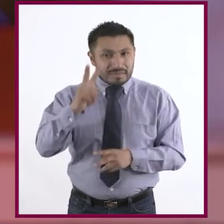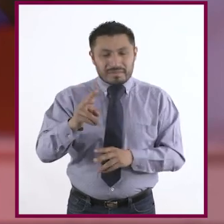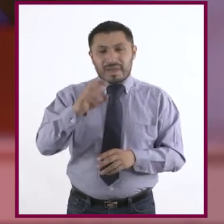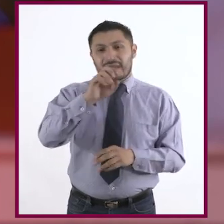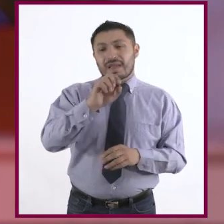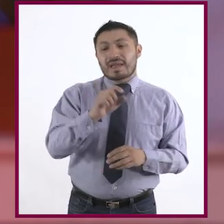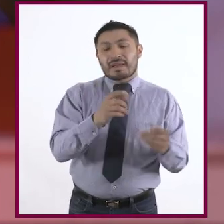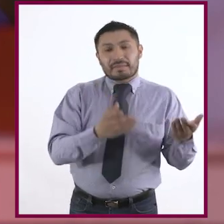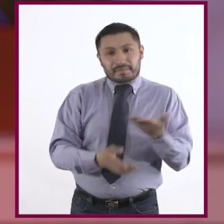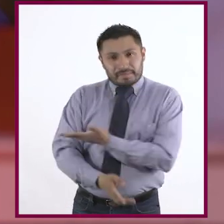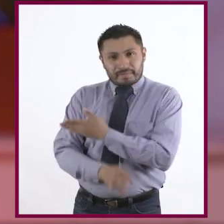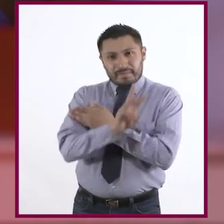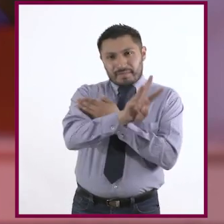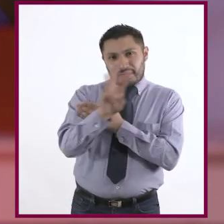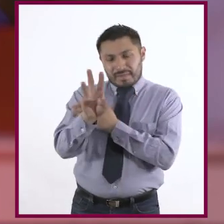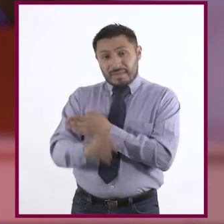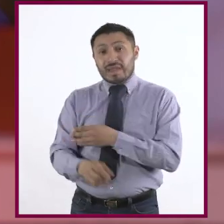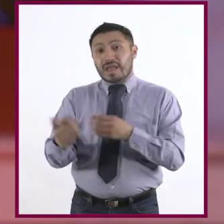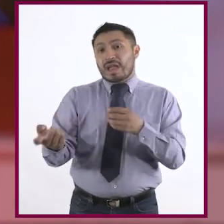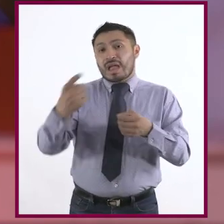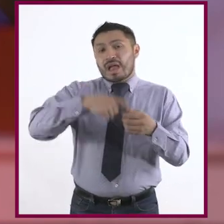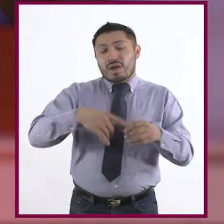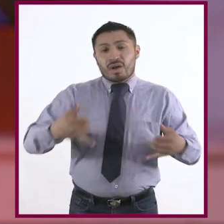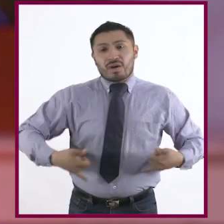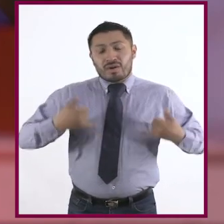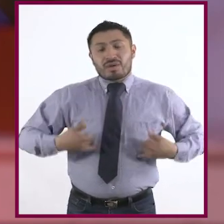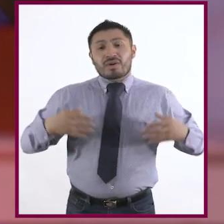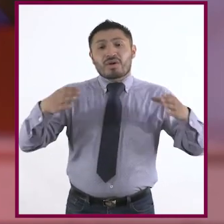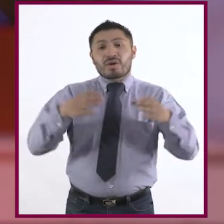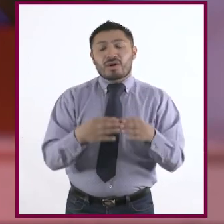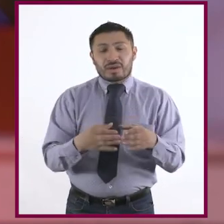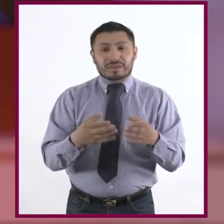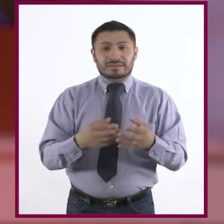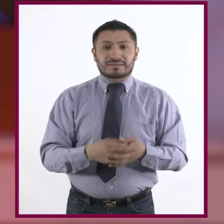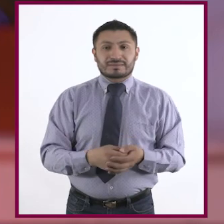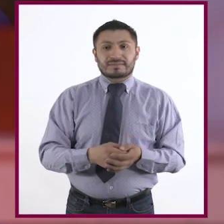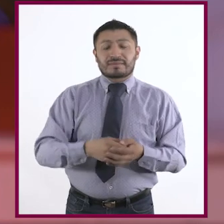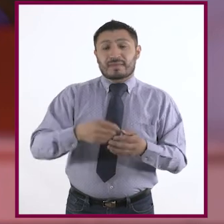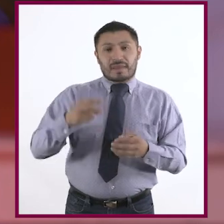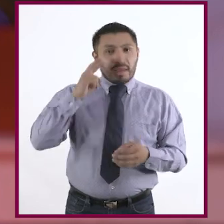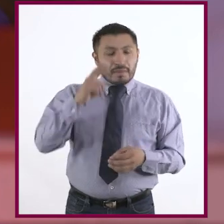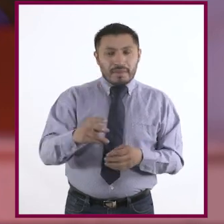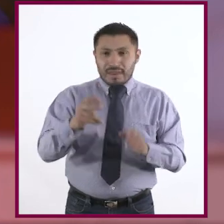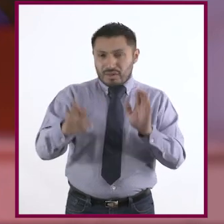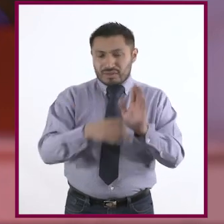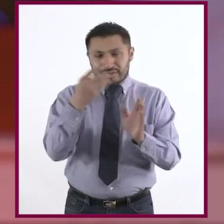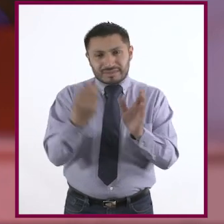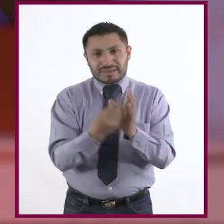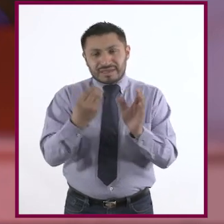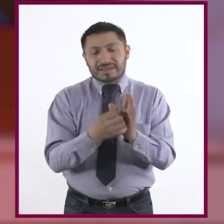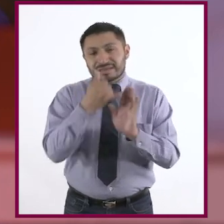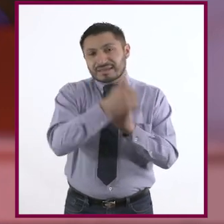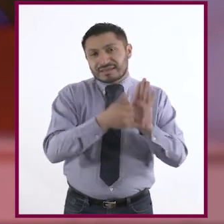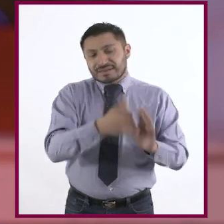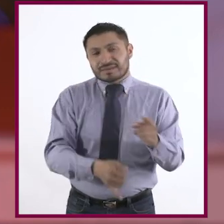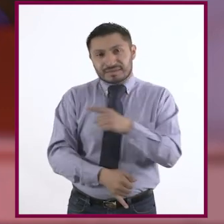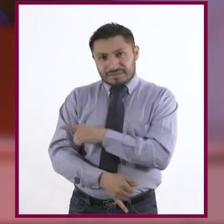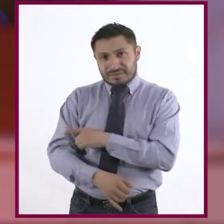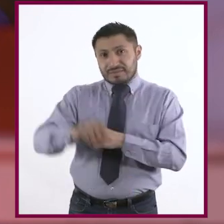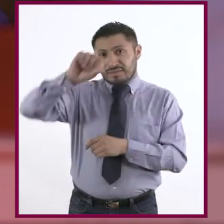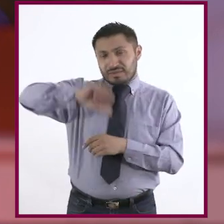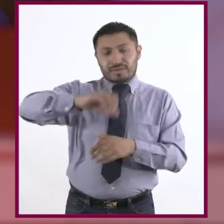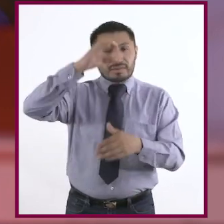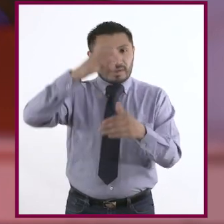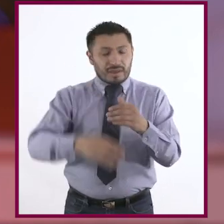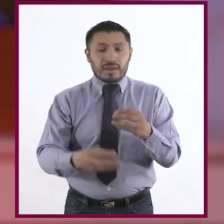jovenesencasa.c.gov.mx. Únete a la comunidad de Jóvenes en Casa y vuelve a ver los programas de Jóvenes en TV en el canal de YouTube que aparece en pantalla. Por hoy